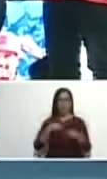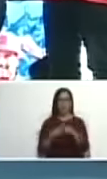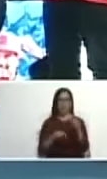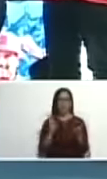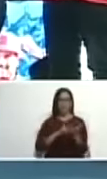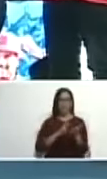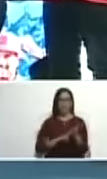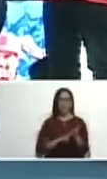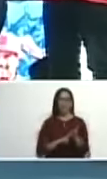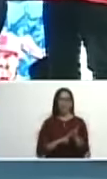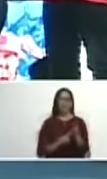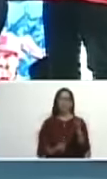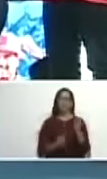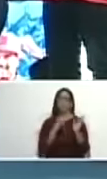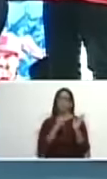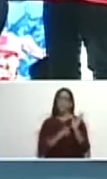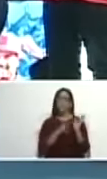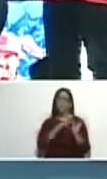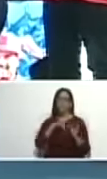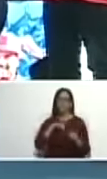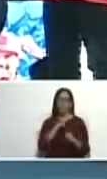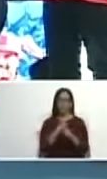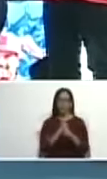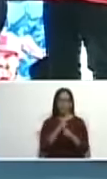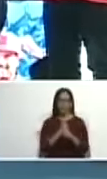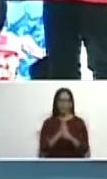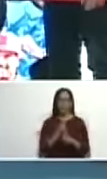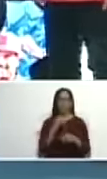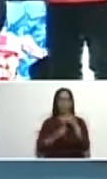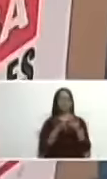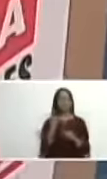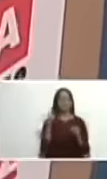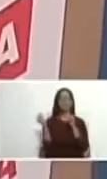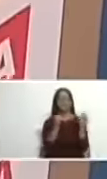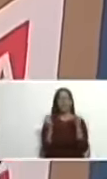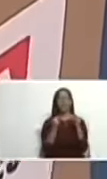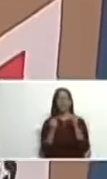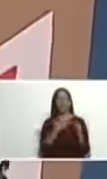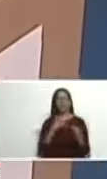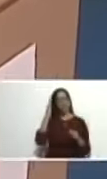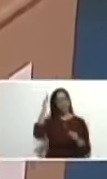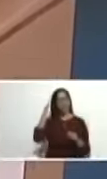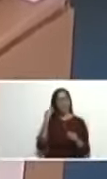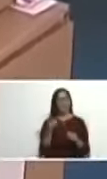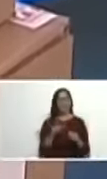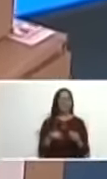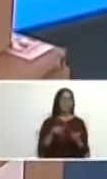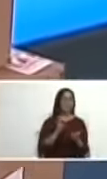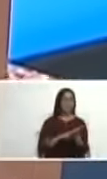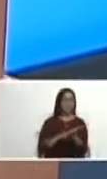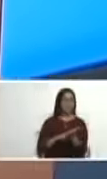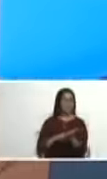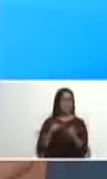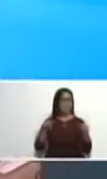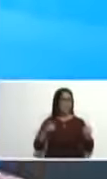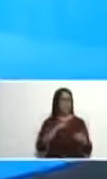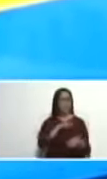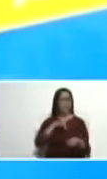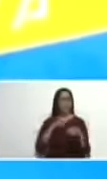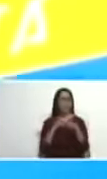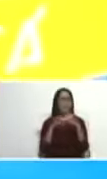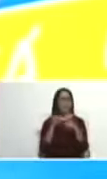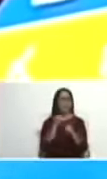los trabajadores, las hicimos en un debate. Y yo quiero que usted sepa, y que lo ratifiquen aquí mis compañeros y compañeras de trabajo,